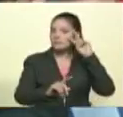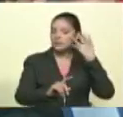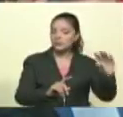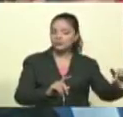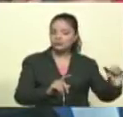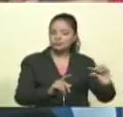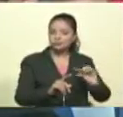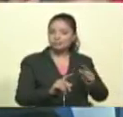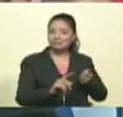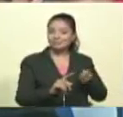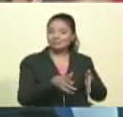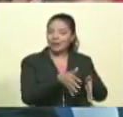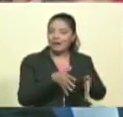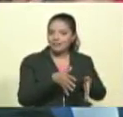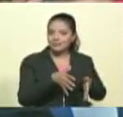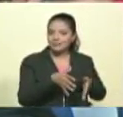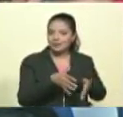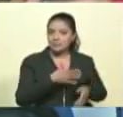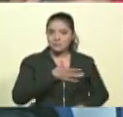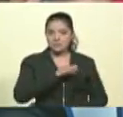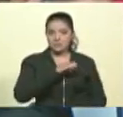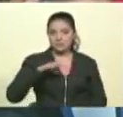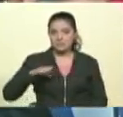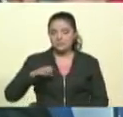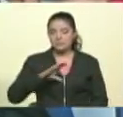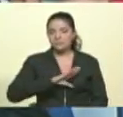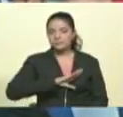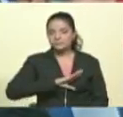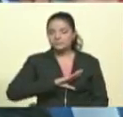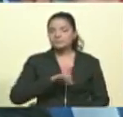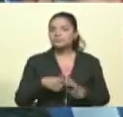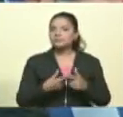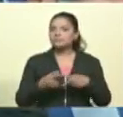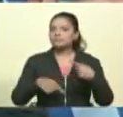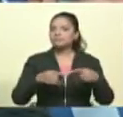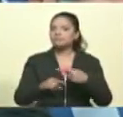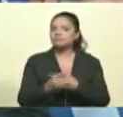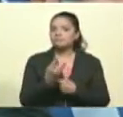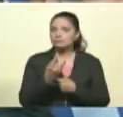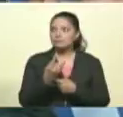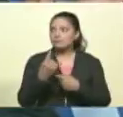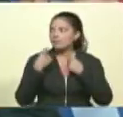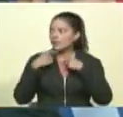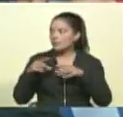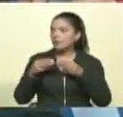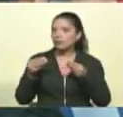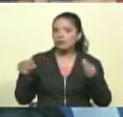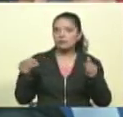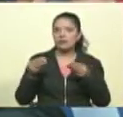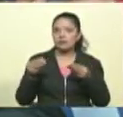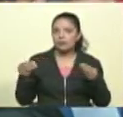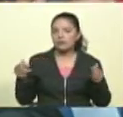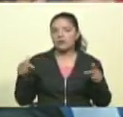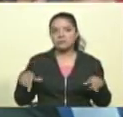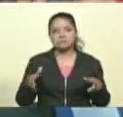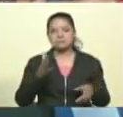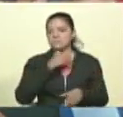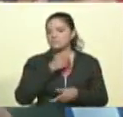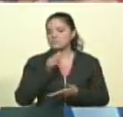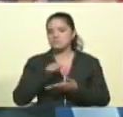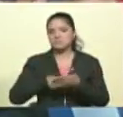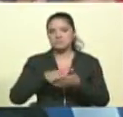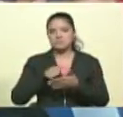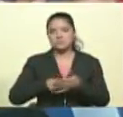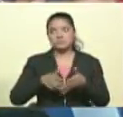de ganancia para él. Esto ocasionaba una fuga de dinero en efectivo en